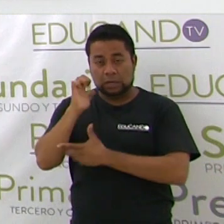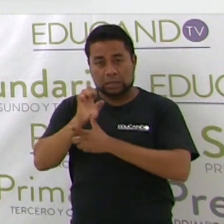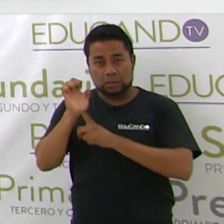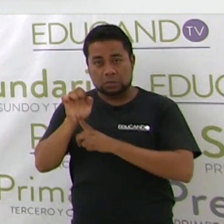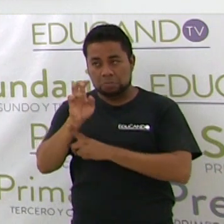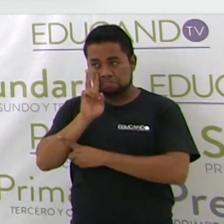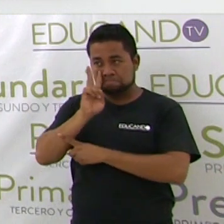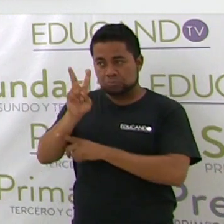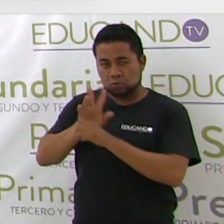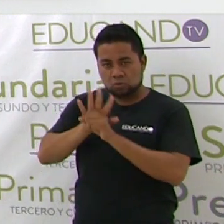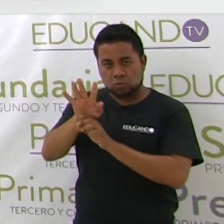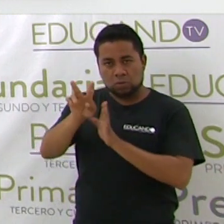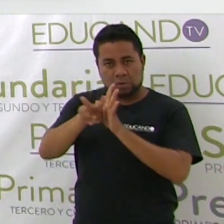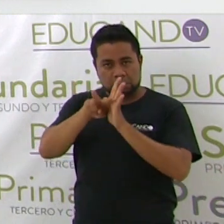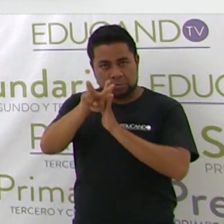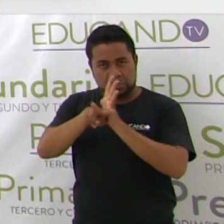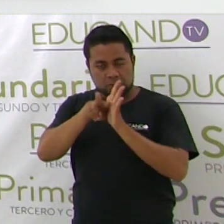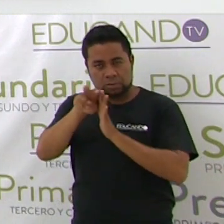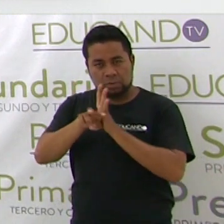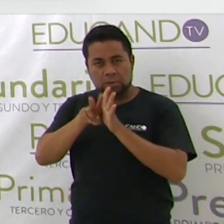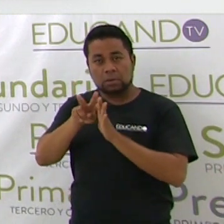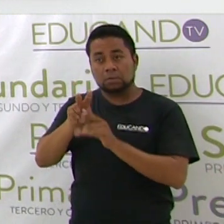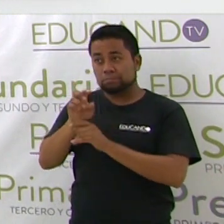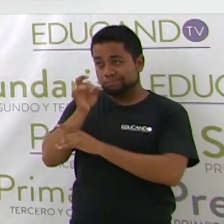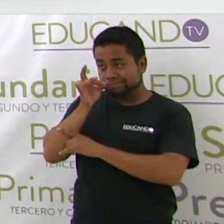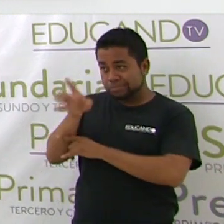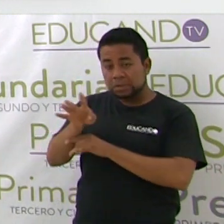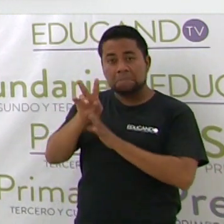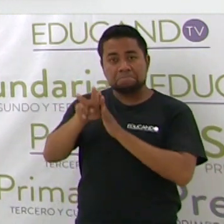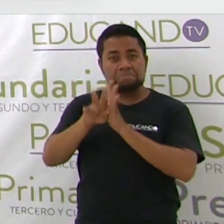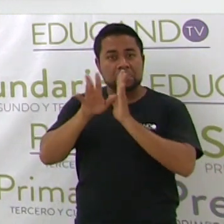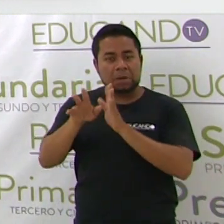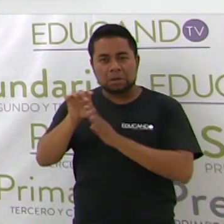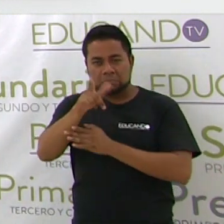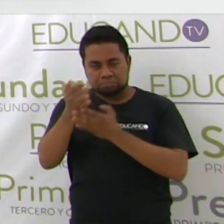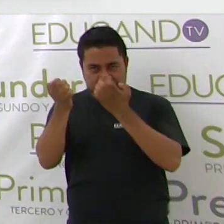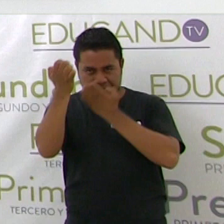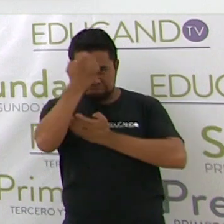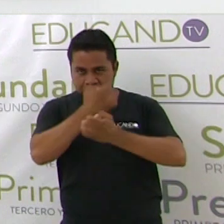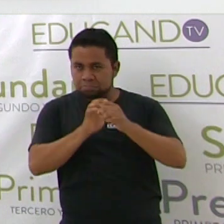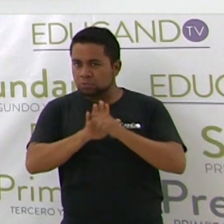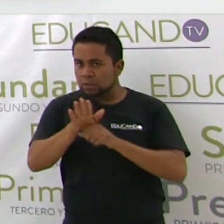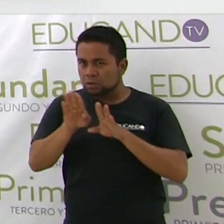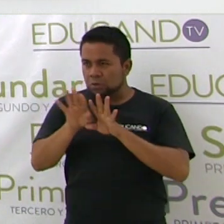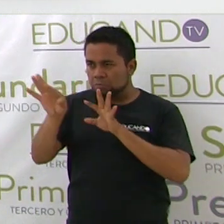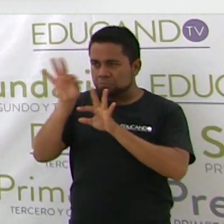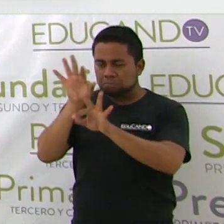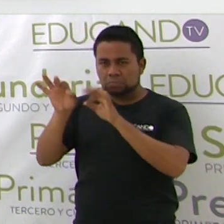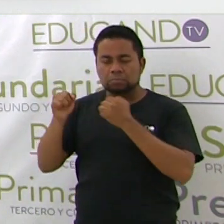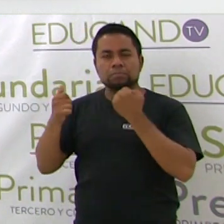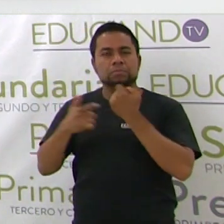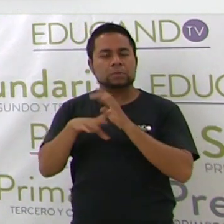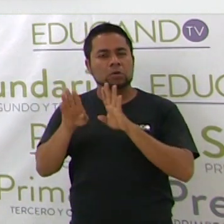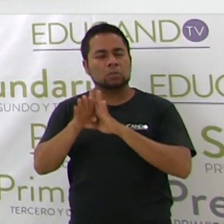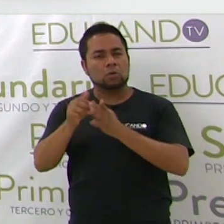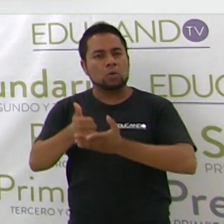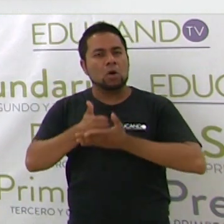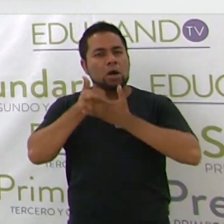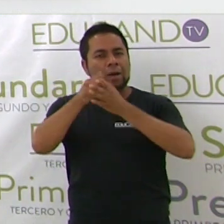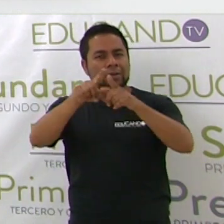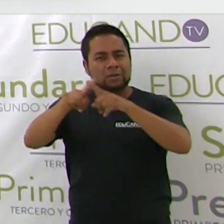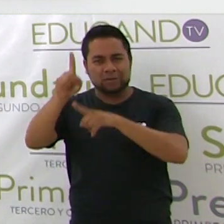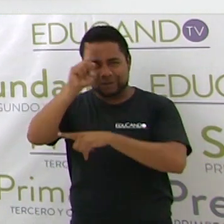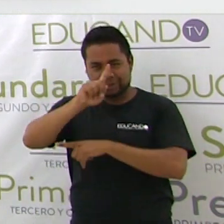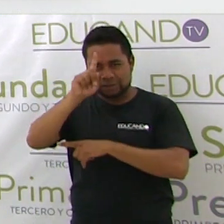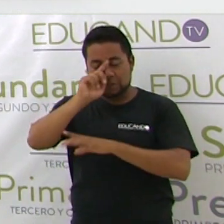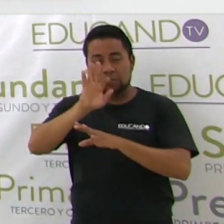a ver ese video y después de que lo veamos, vamos a analizar y vamos a extraer algunas orientaciones que nos